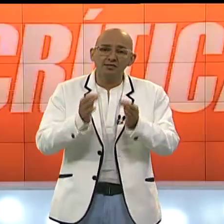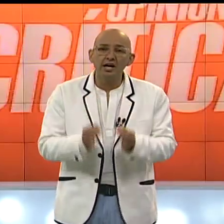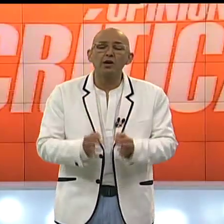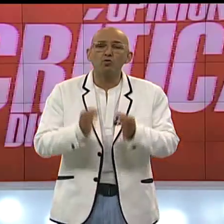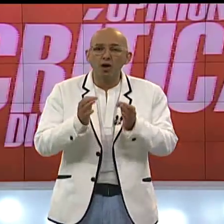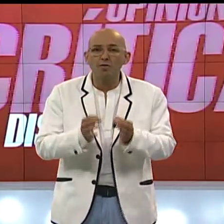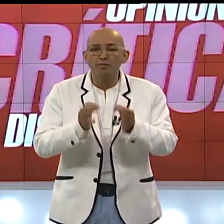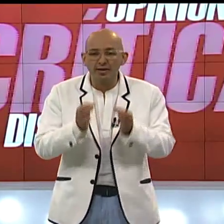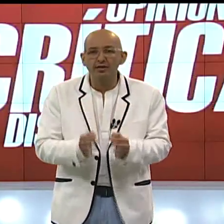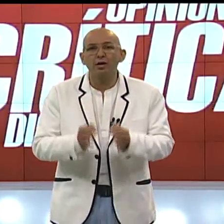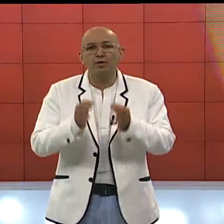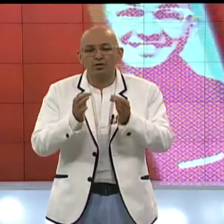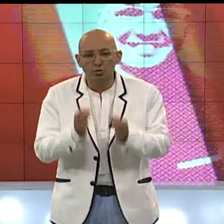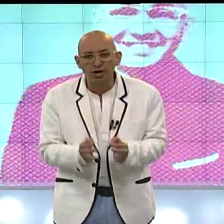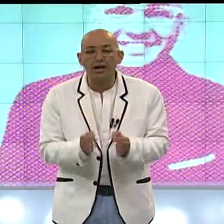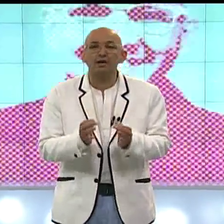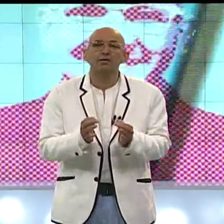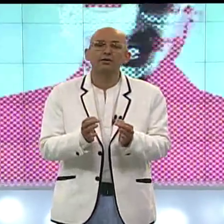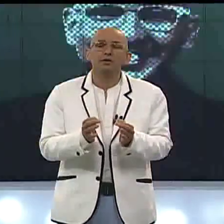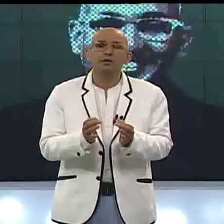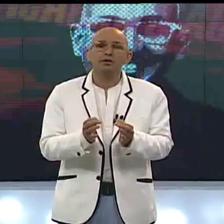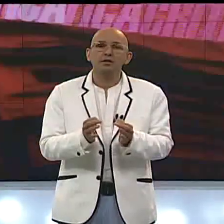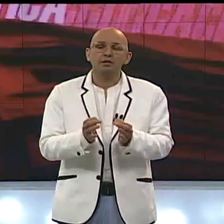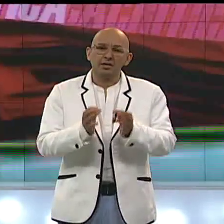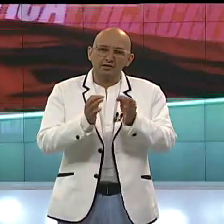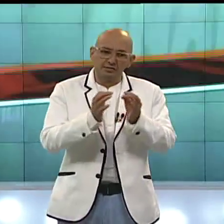de incendiar nuevamente a Venezuela.